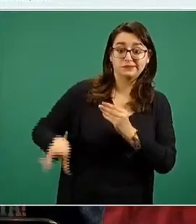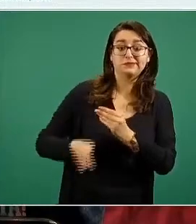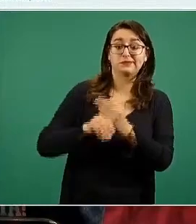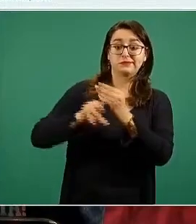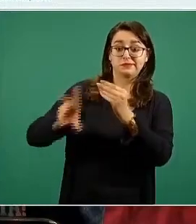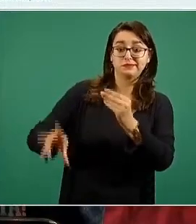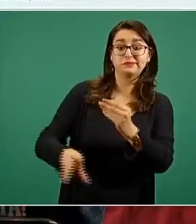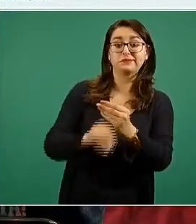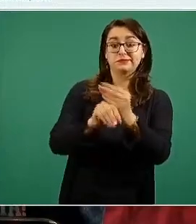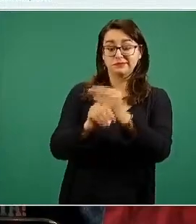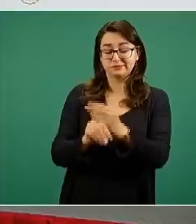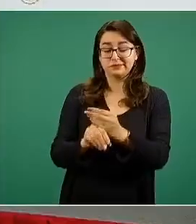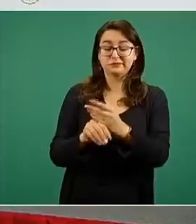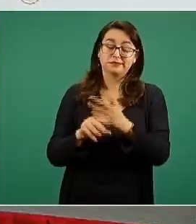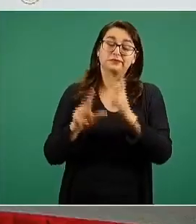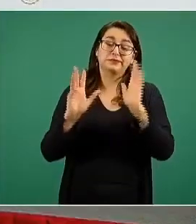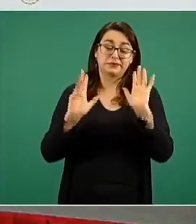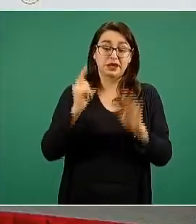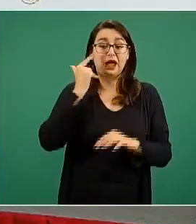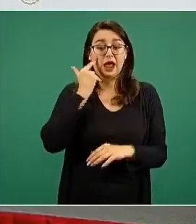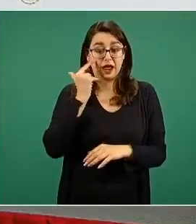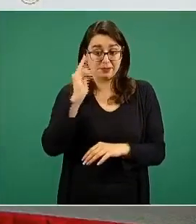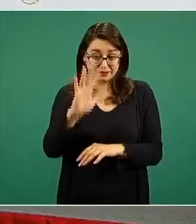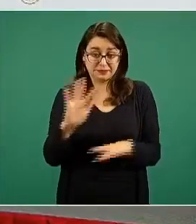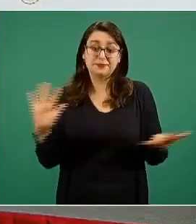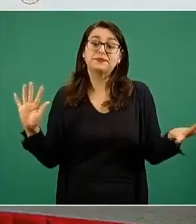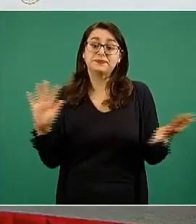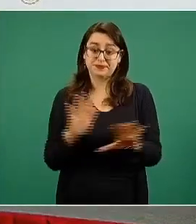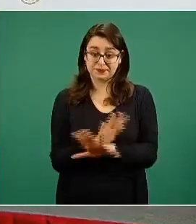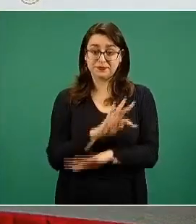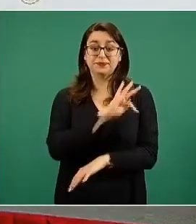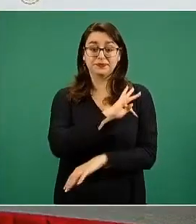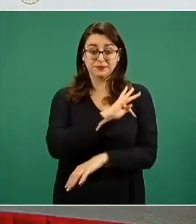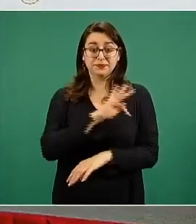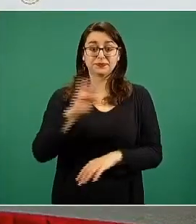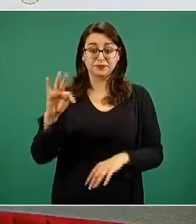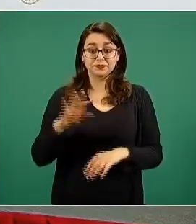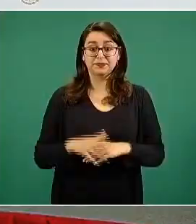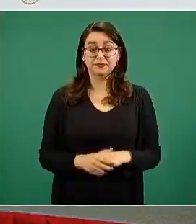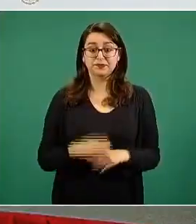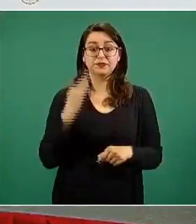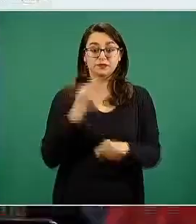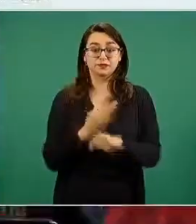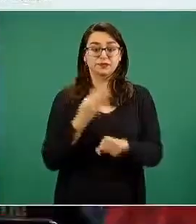primeras semanas del año. Actualmente tenemos un total de